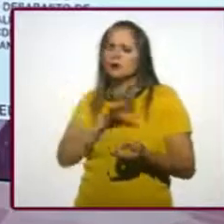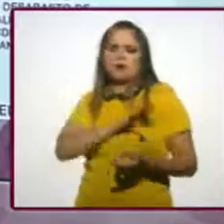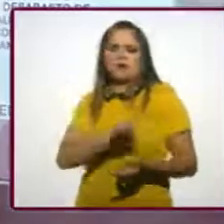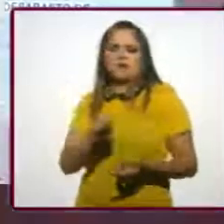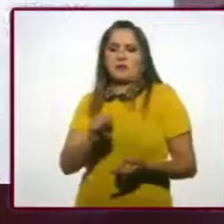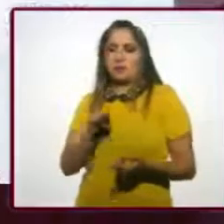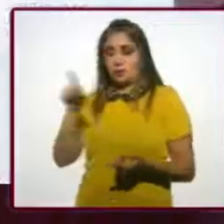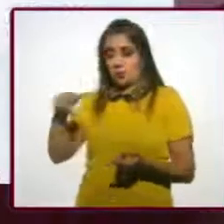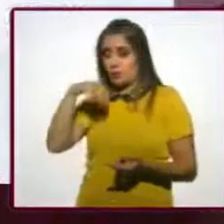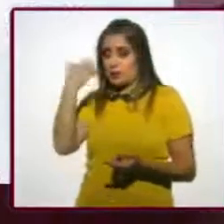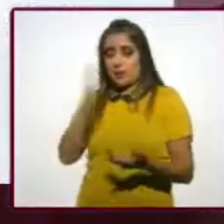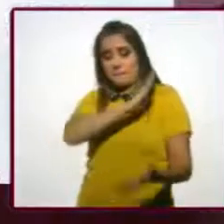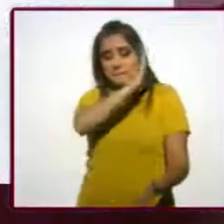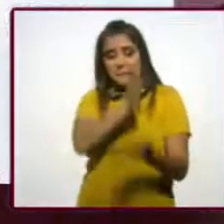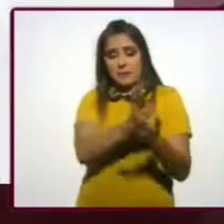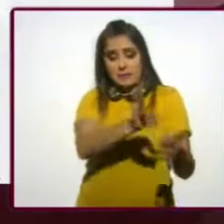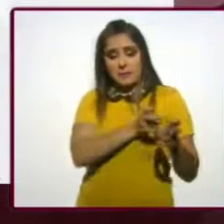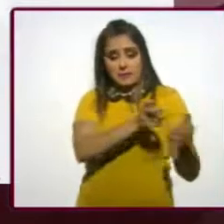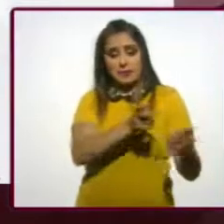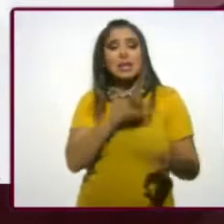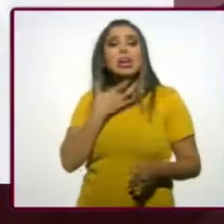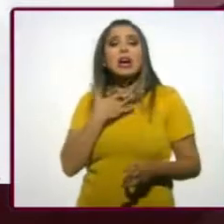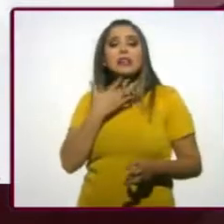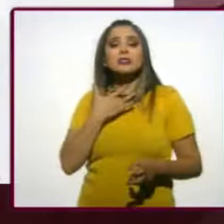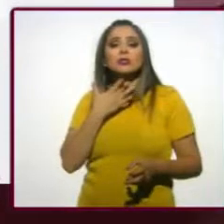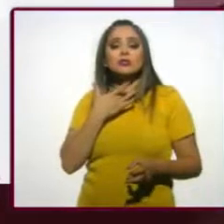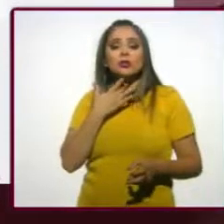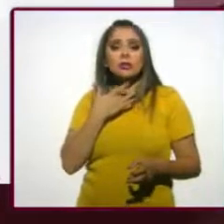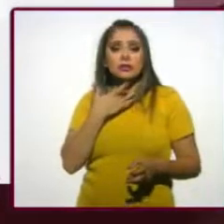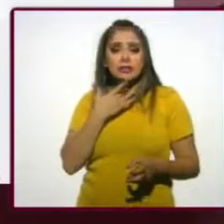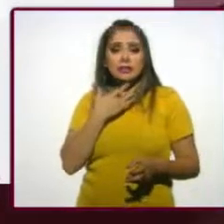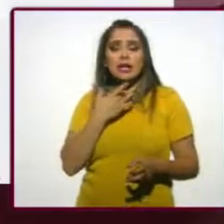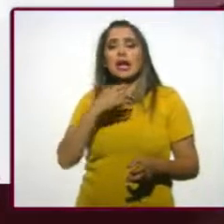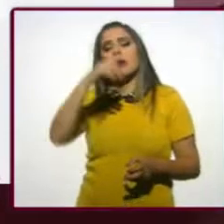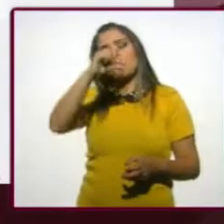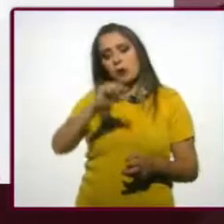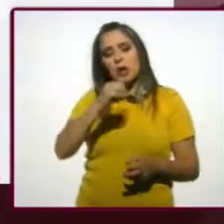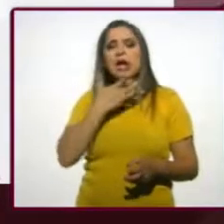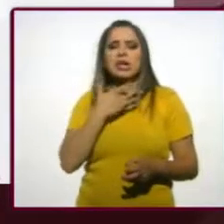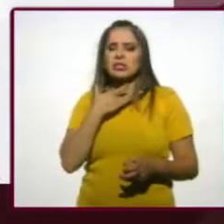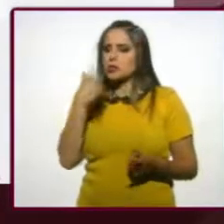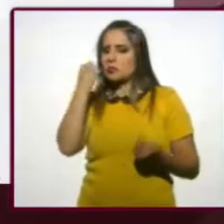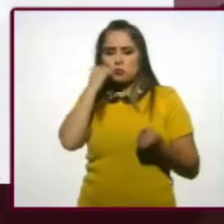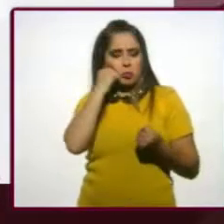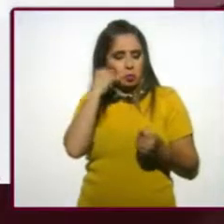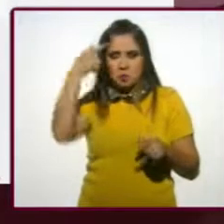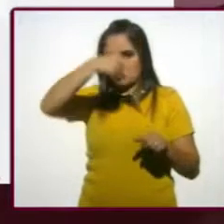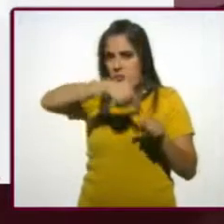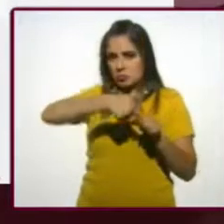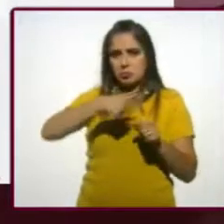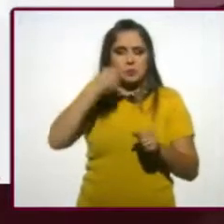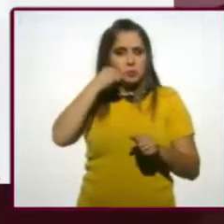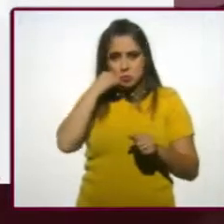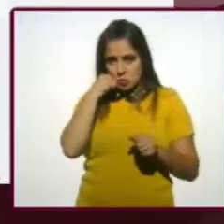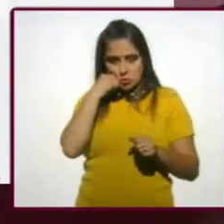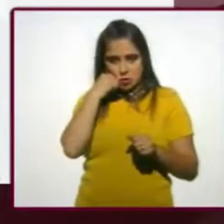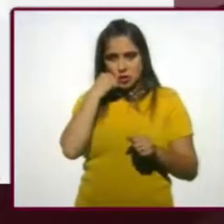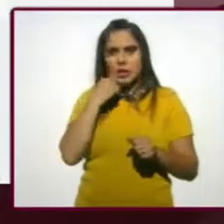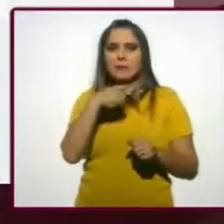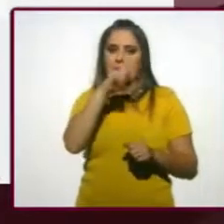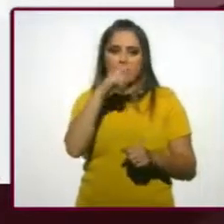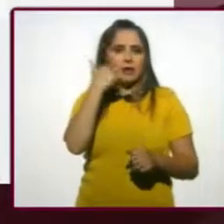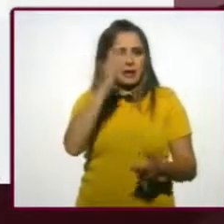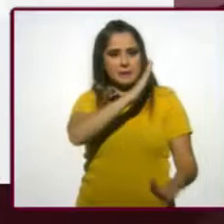acabar con el robo de combustible a Pemex, aunque no haya gasolina, o bueno, aunque tengamos problemas de abasto,